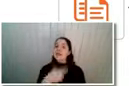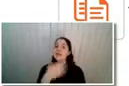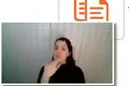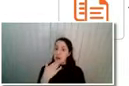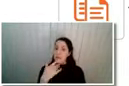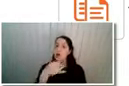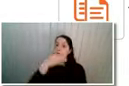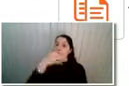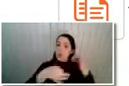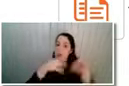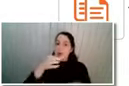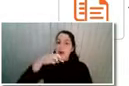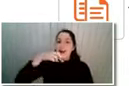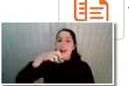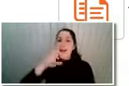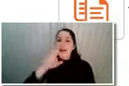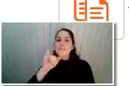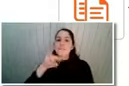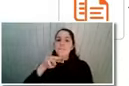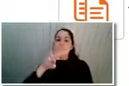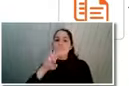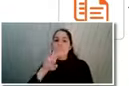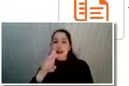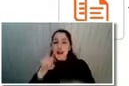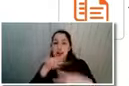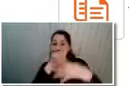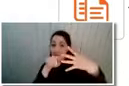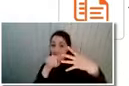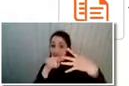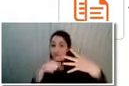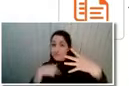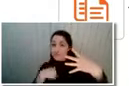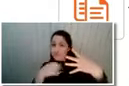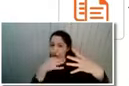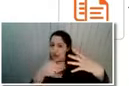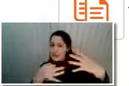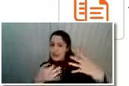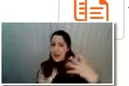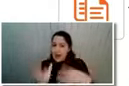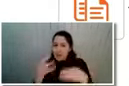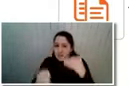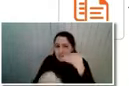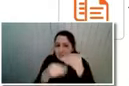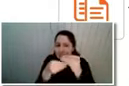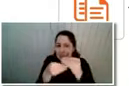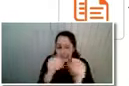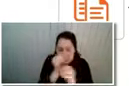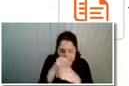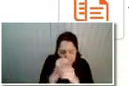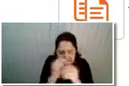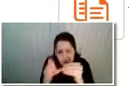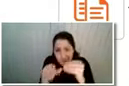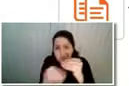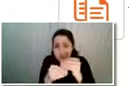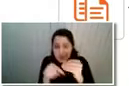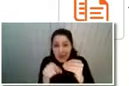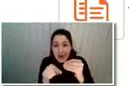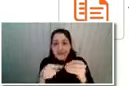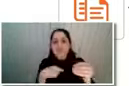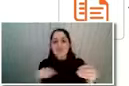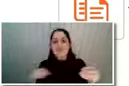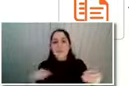PCR. Son fragmentos del virus que se deben conocer previamente. Por eso que ha sido también